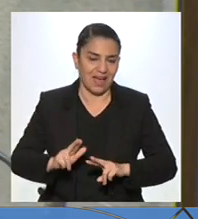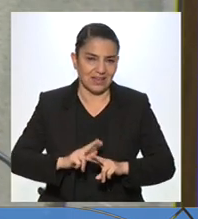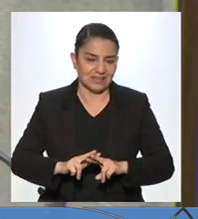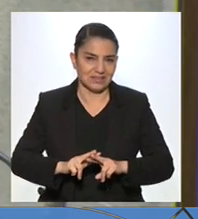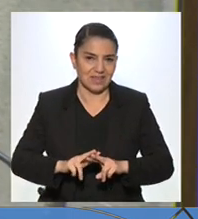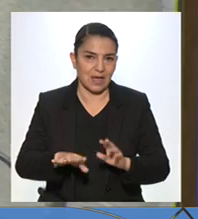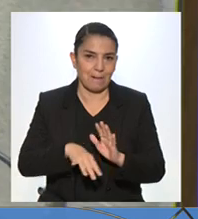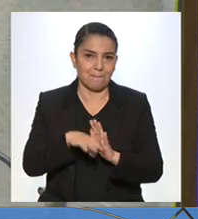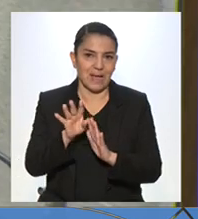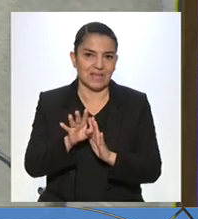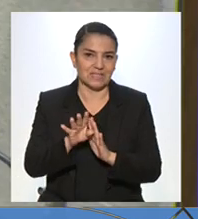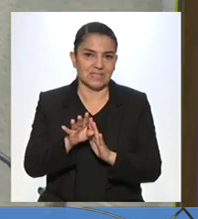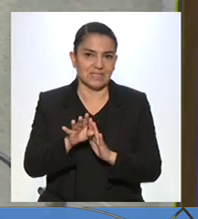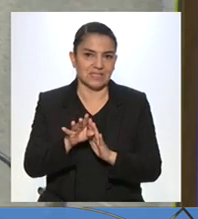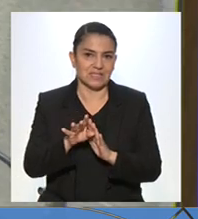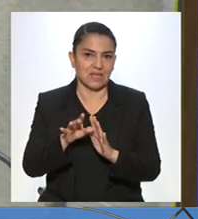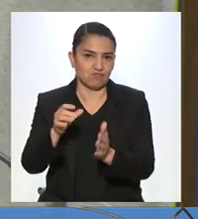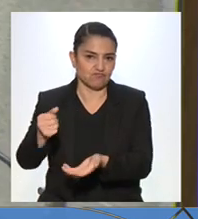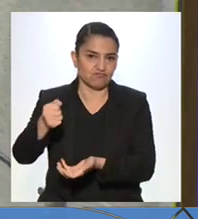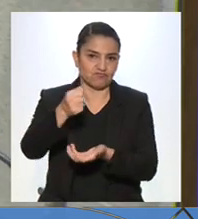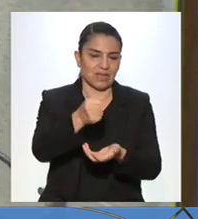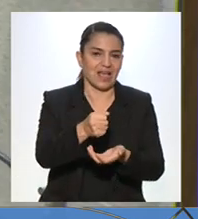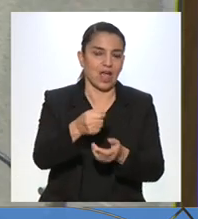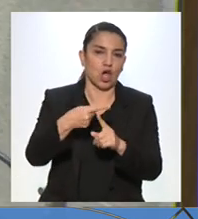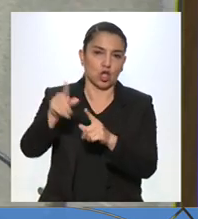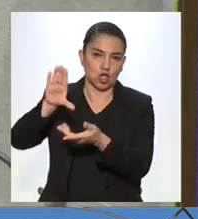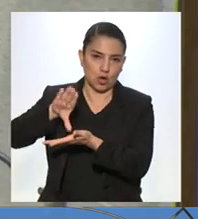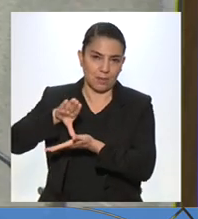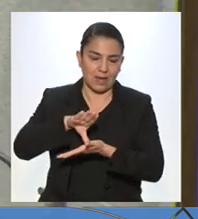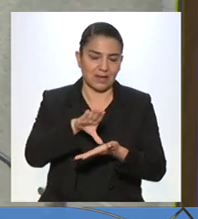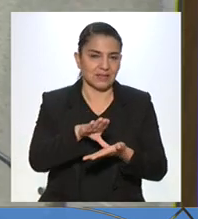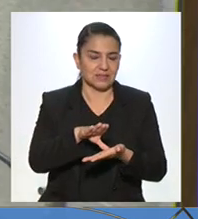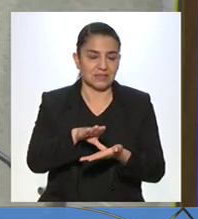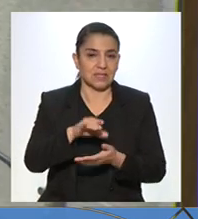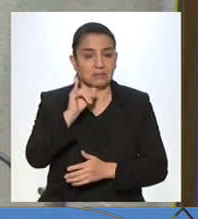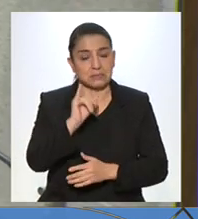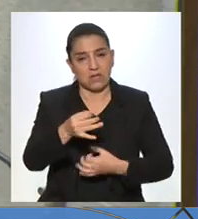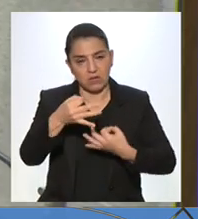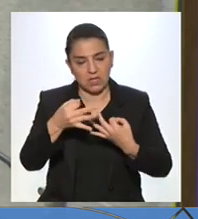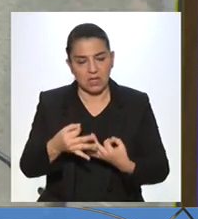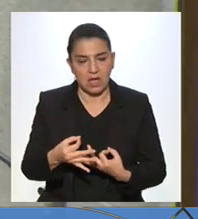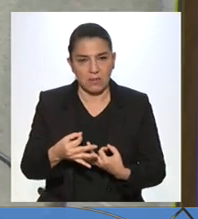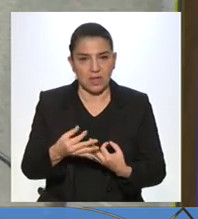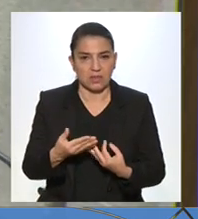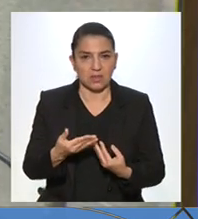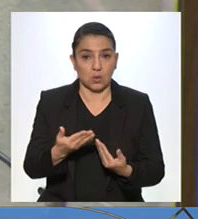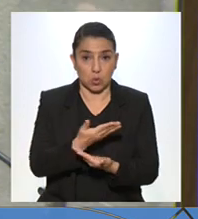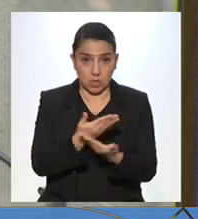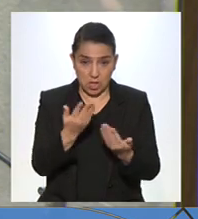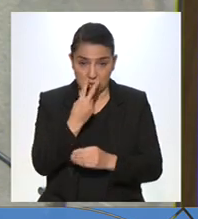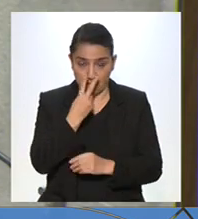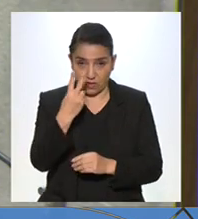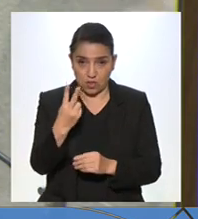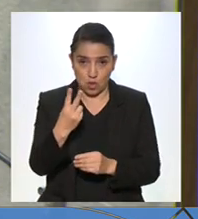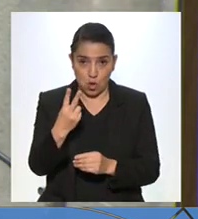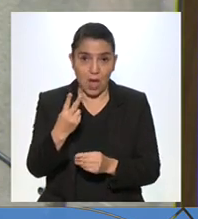mayores inversiones extranjeras, y si efectivamente si ustedes visualizan que esa fuga de